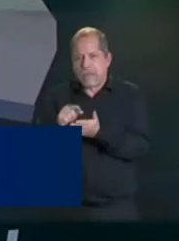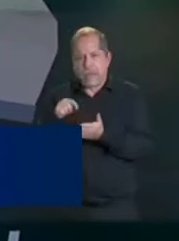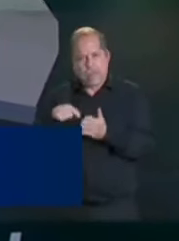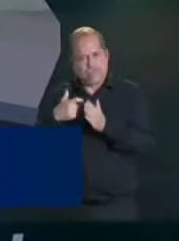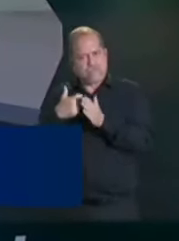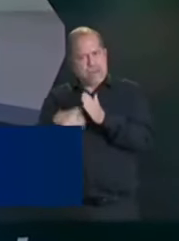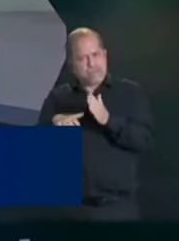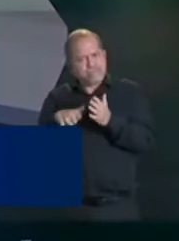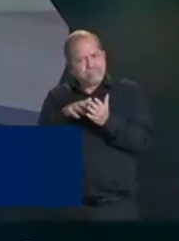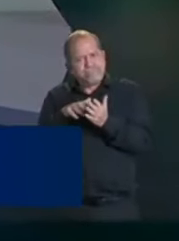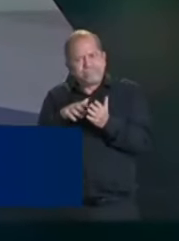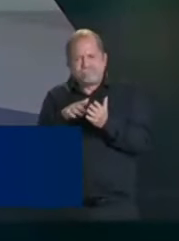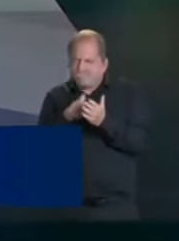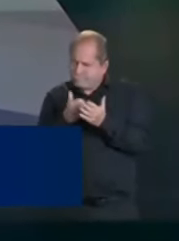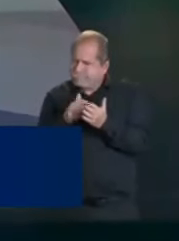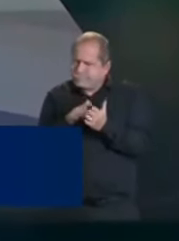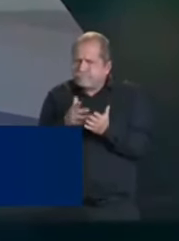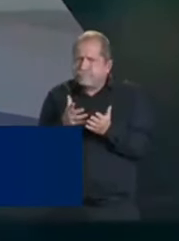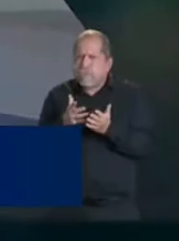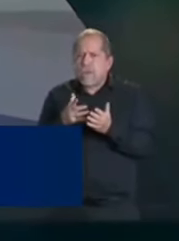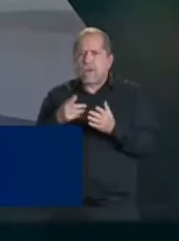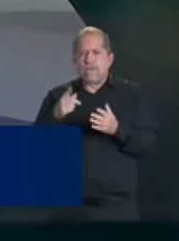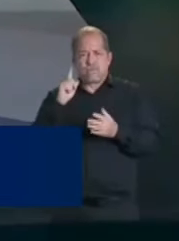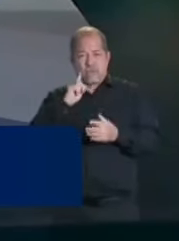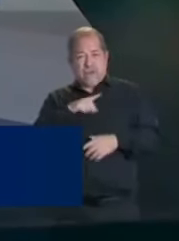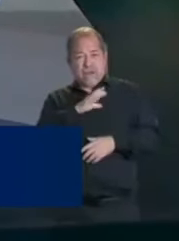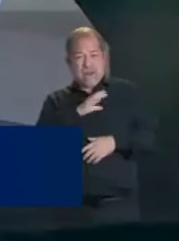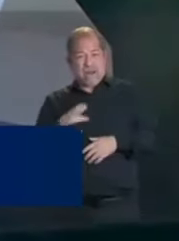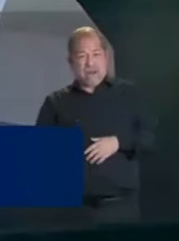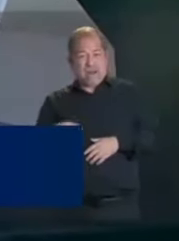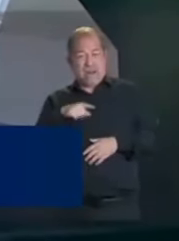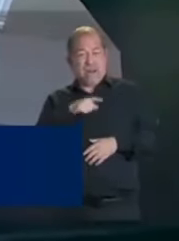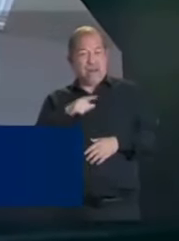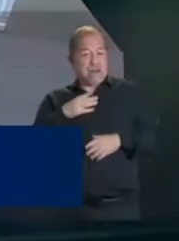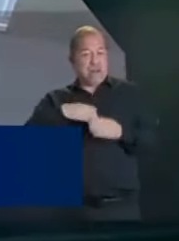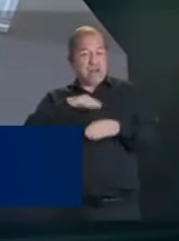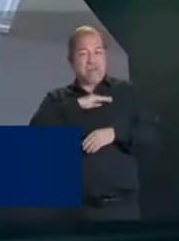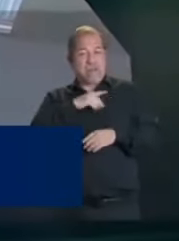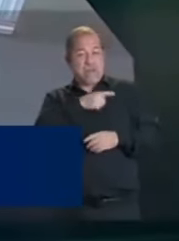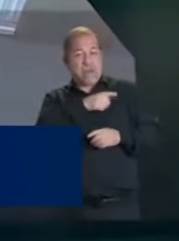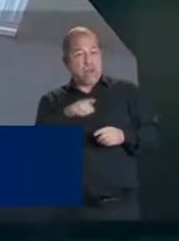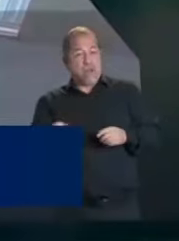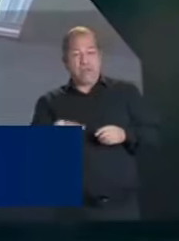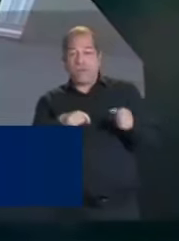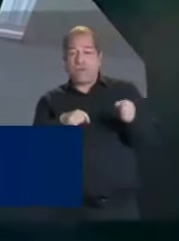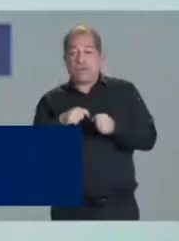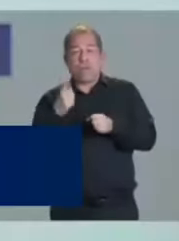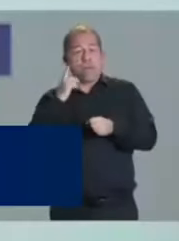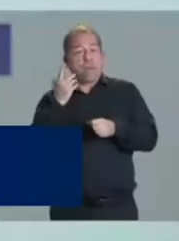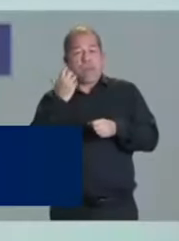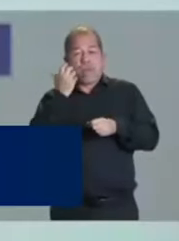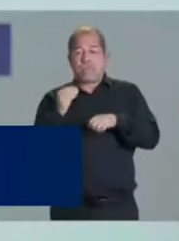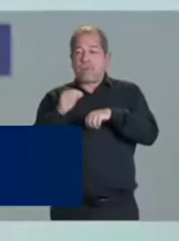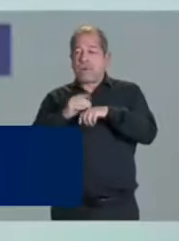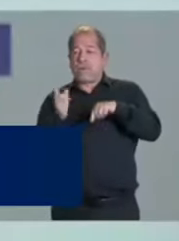del tercer debate, que ya vamos a estar mucho más cerca de la elección, y para platicar cómo vas.